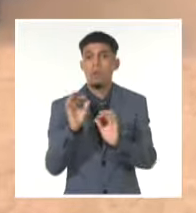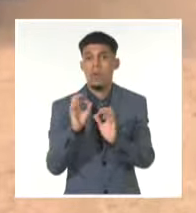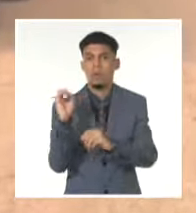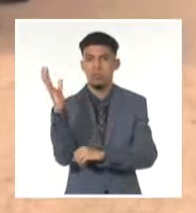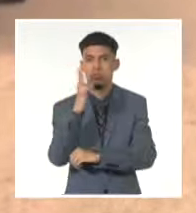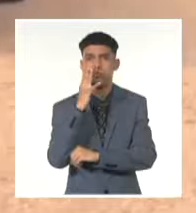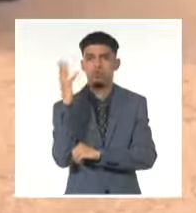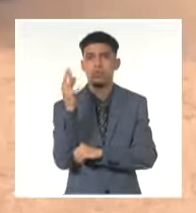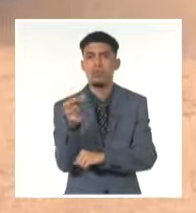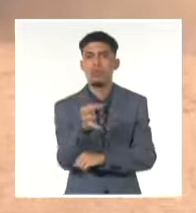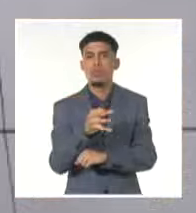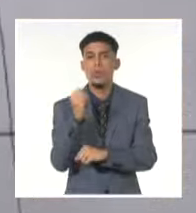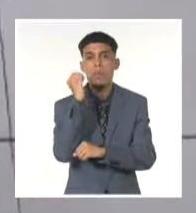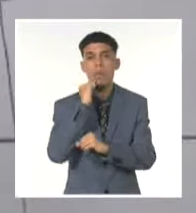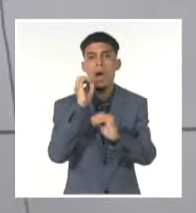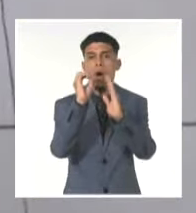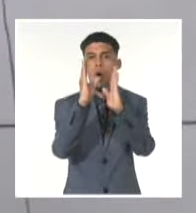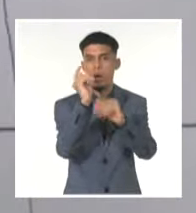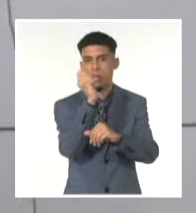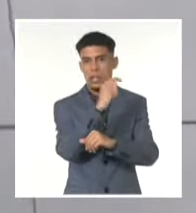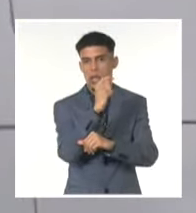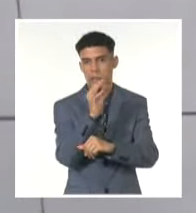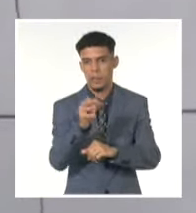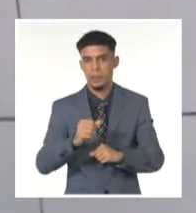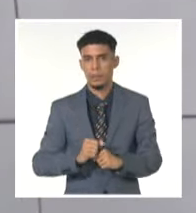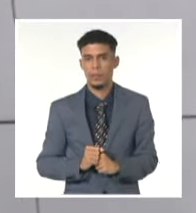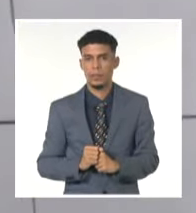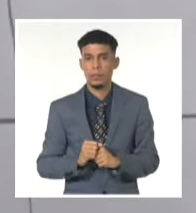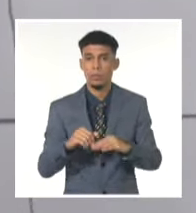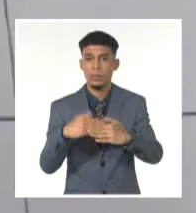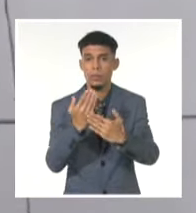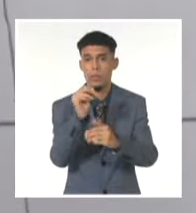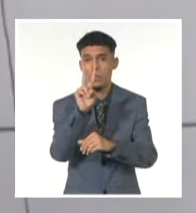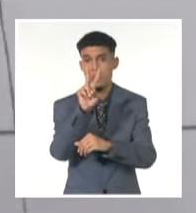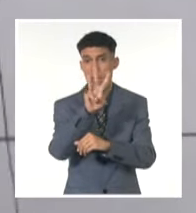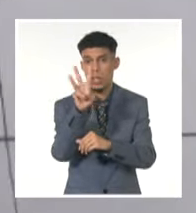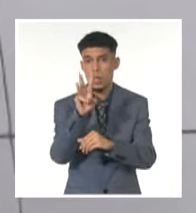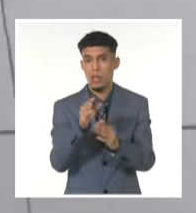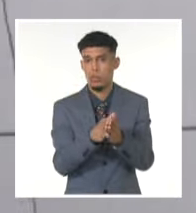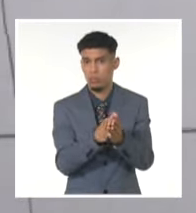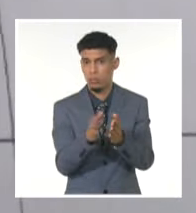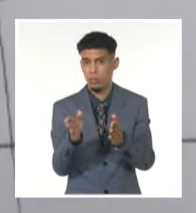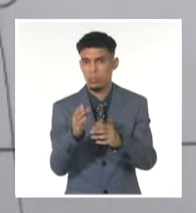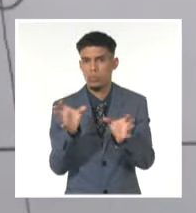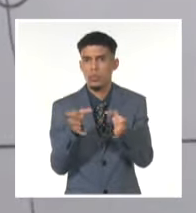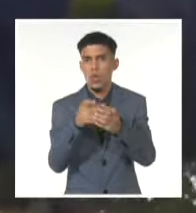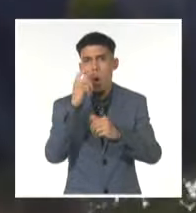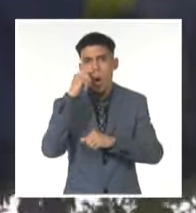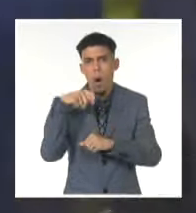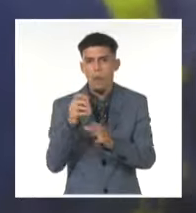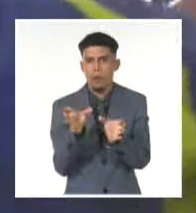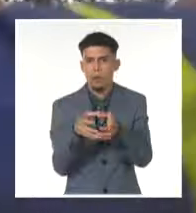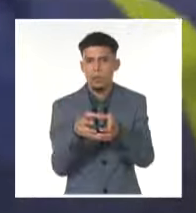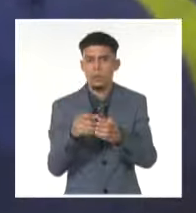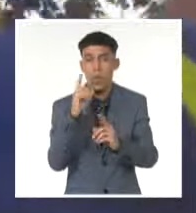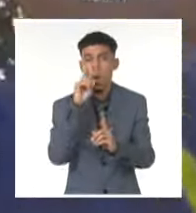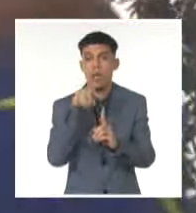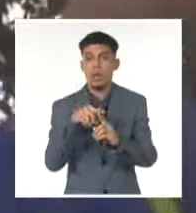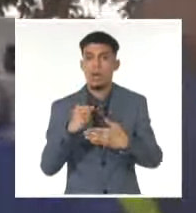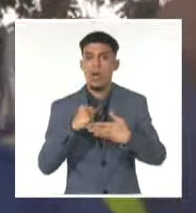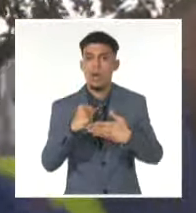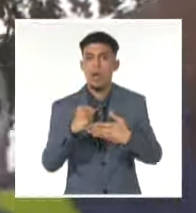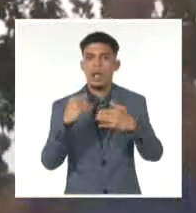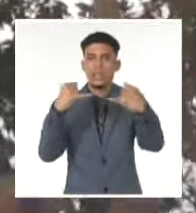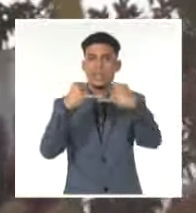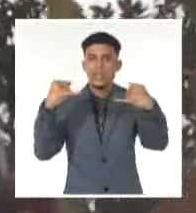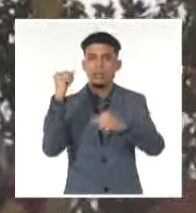al municipio más oriental de Cuba. Desde el día 23 llegaron hombres y equipos con la misión de recuperar la red eléctrica en